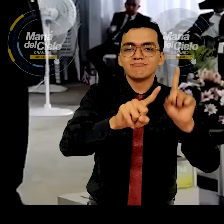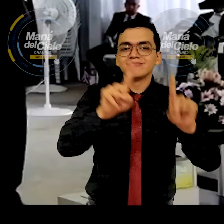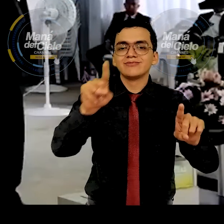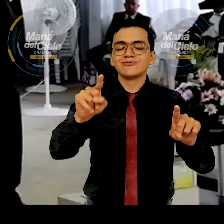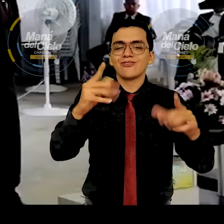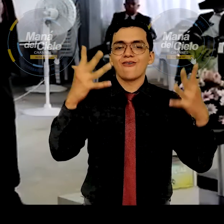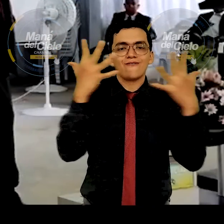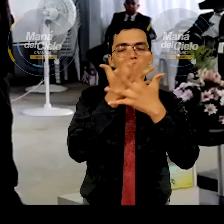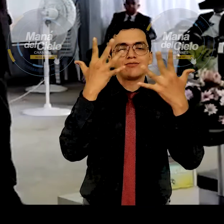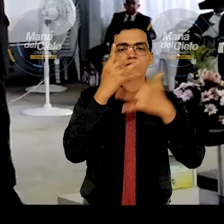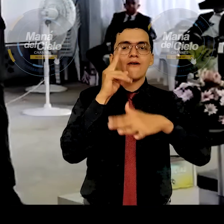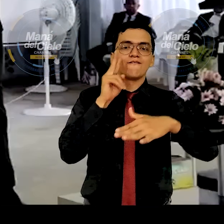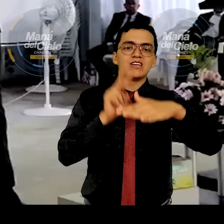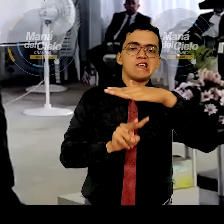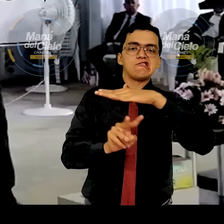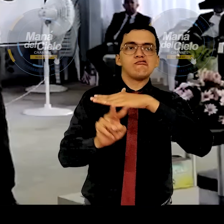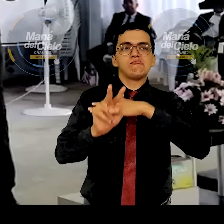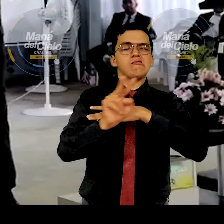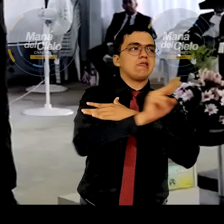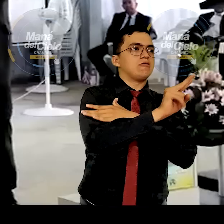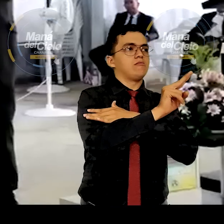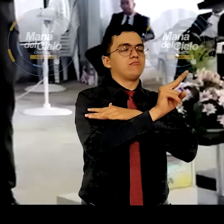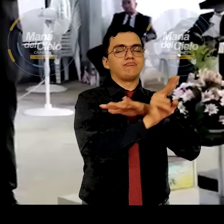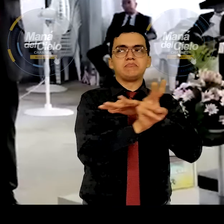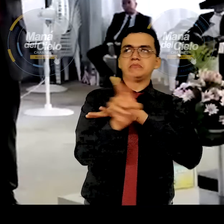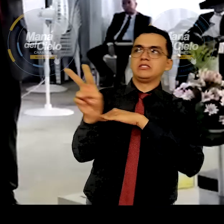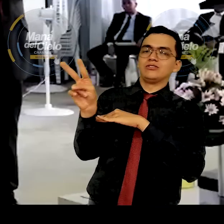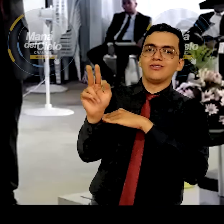Nosotros creemos que viviremos por siempre.